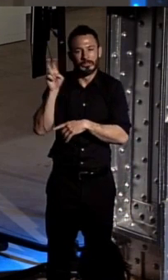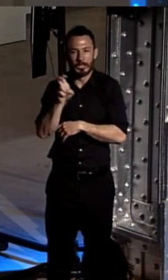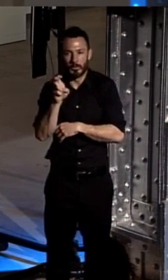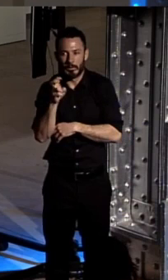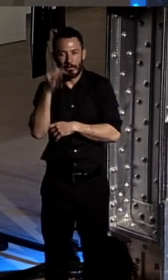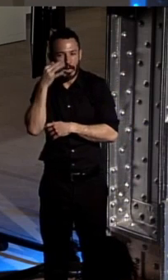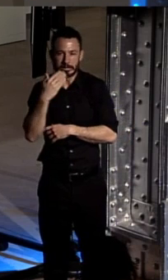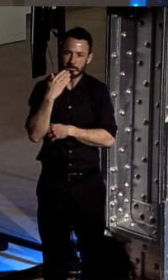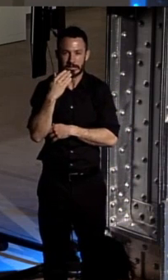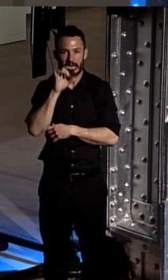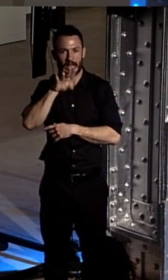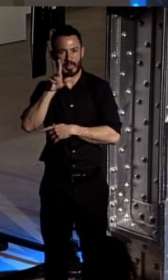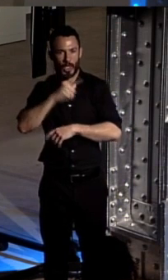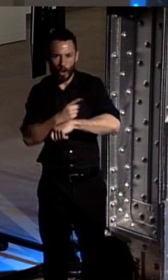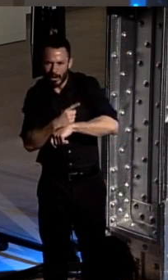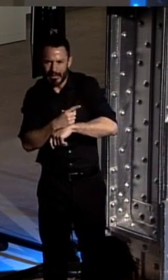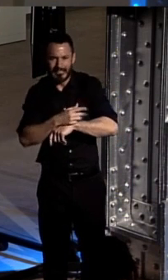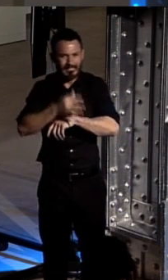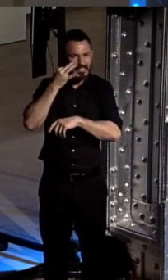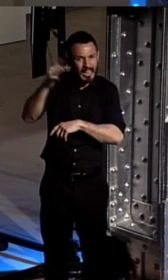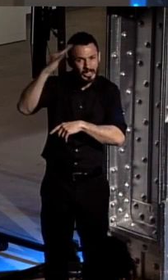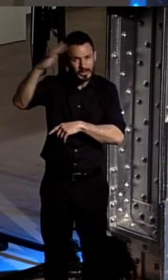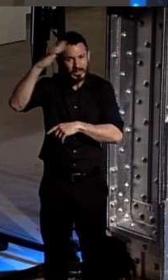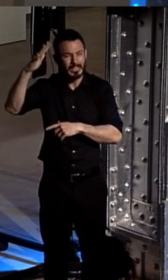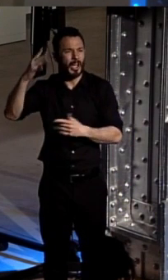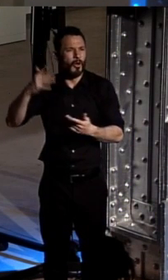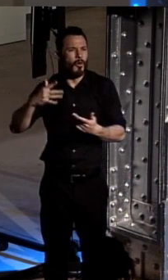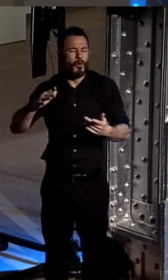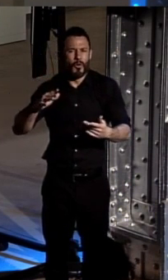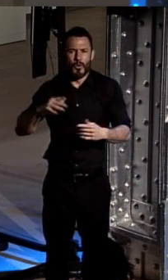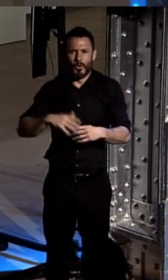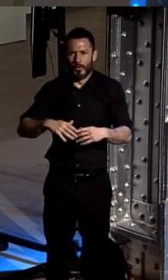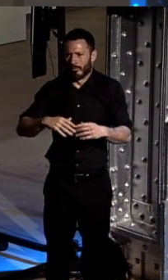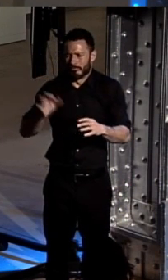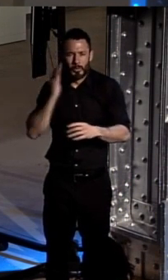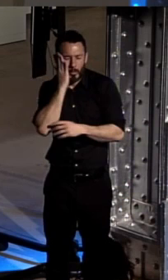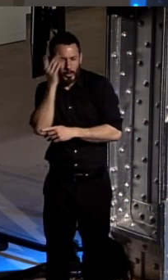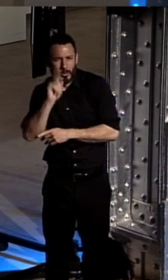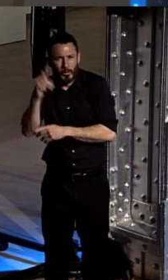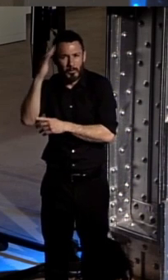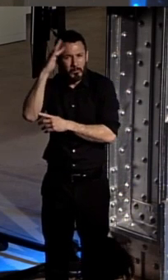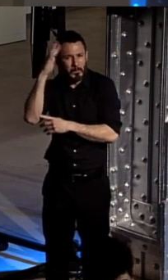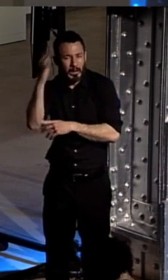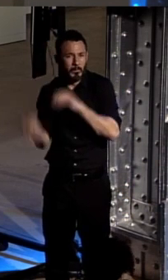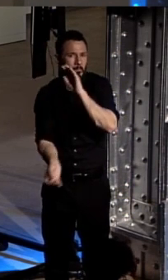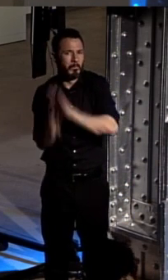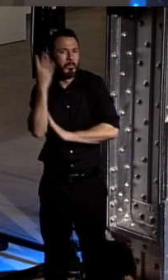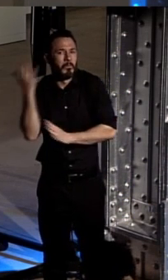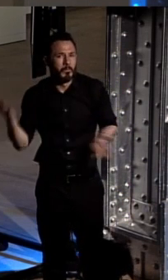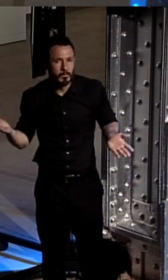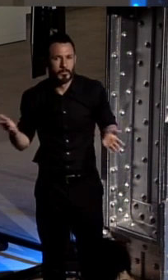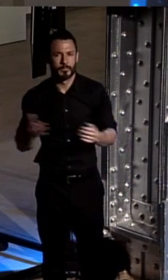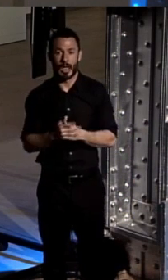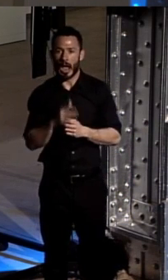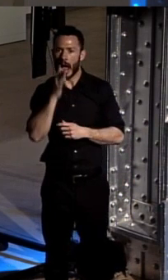3 segundos. ¿Realmente uno soñó? ¿O es toda una especie de un invento del cerebro cuando se despierta? Lo que podemos hacer ahora